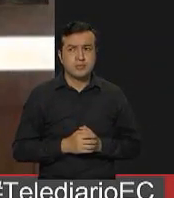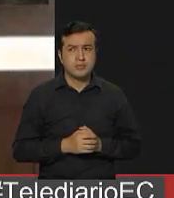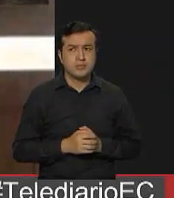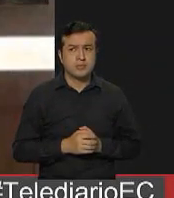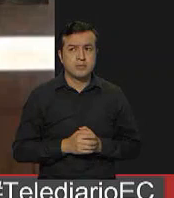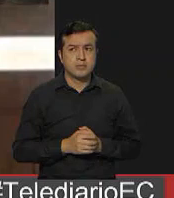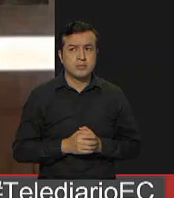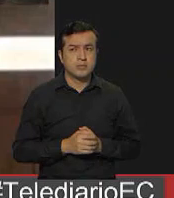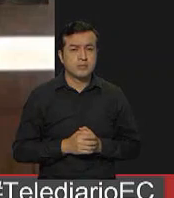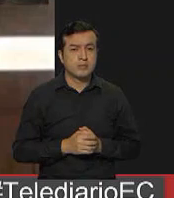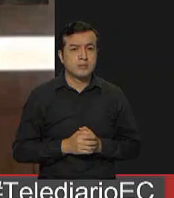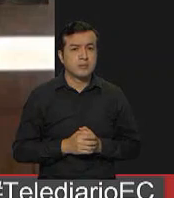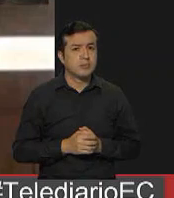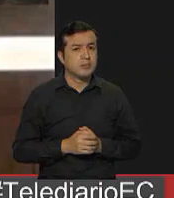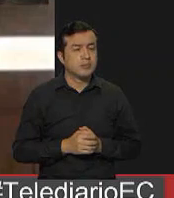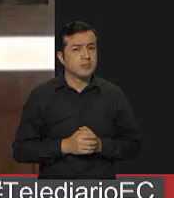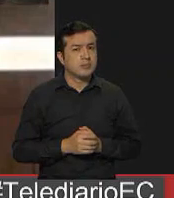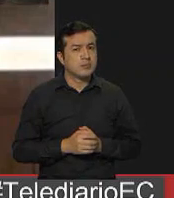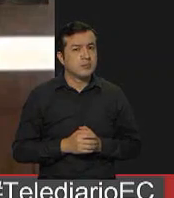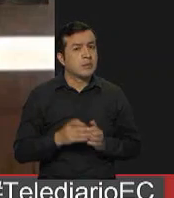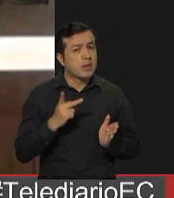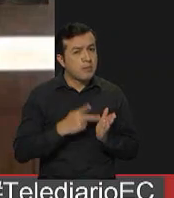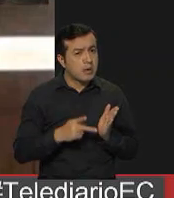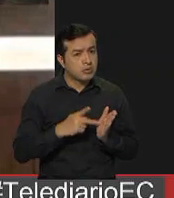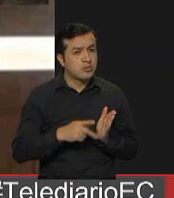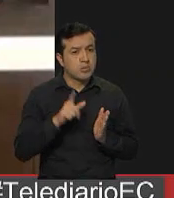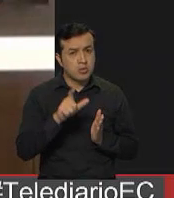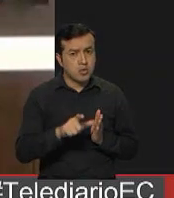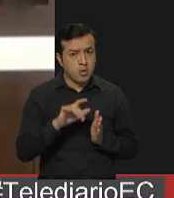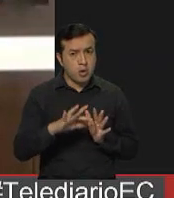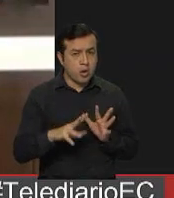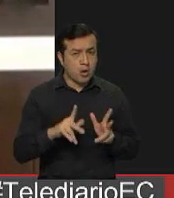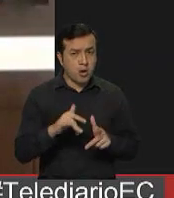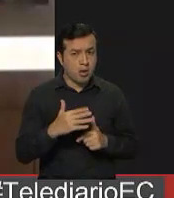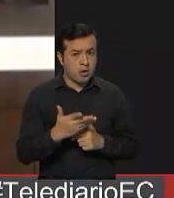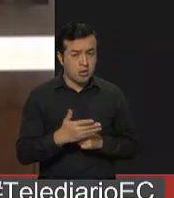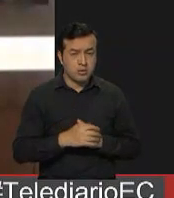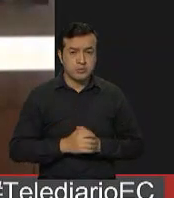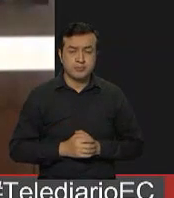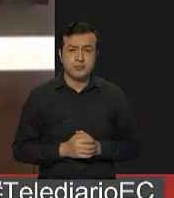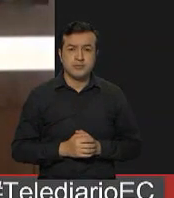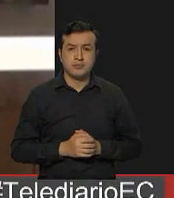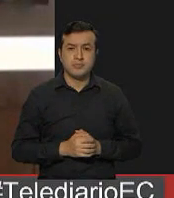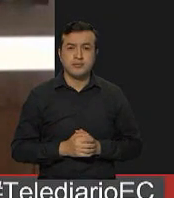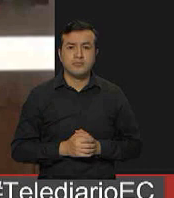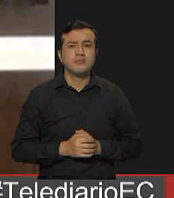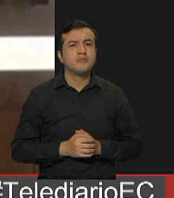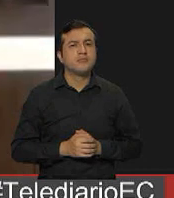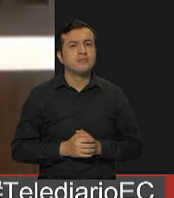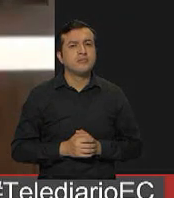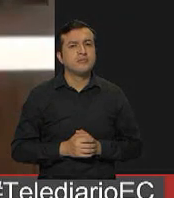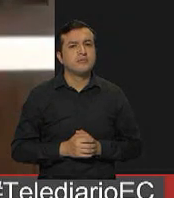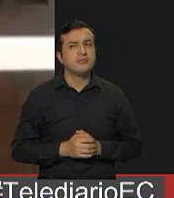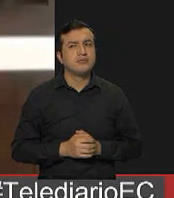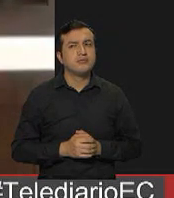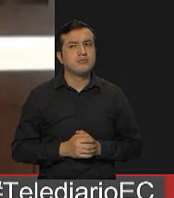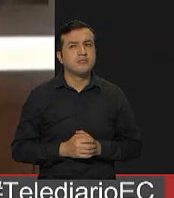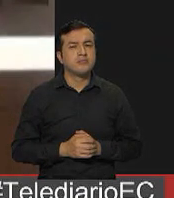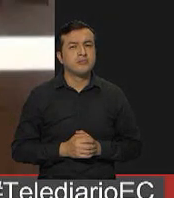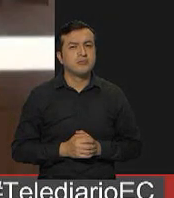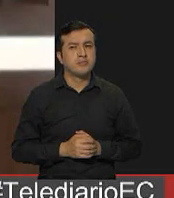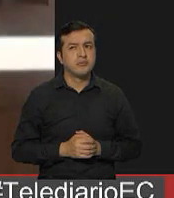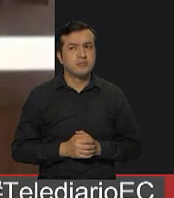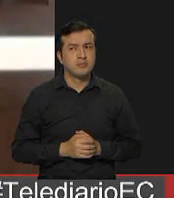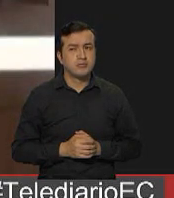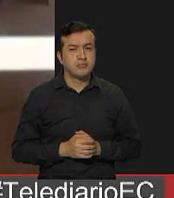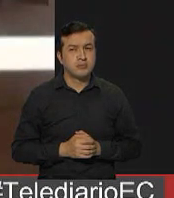con el expresidente Abdalá Bucaram? Sabemos que es un corrupto. Yo pensé, tengamos mucho gusto de emitir opinión. En